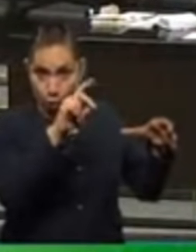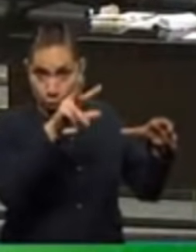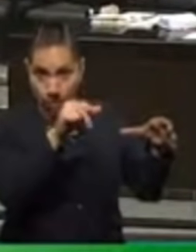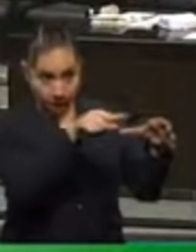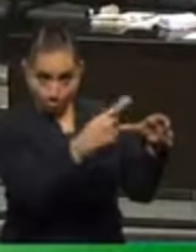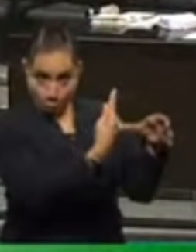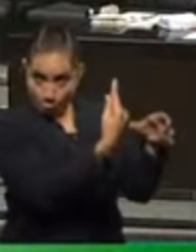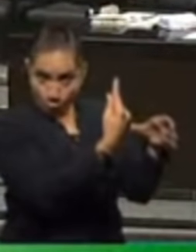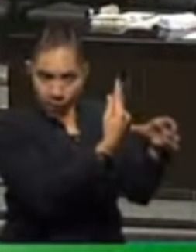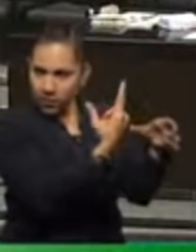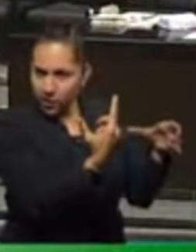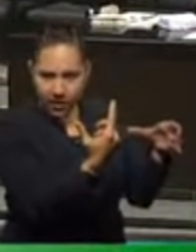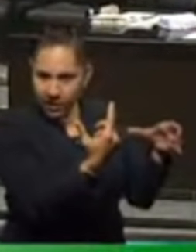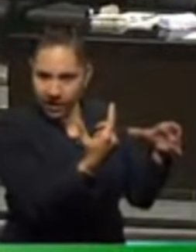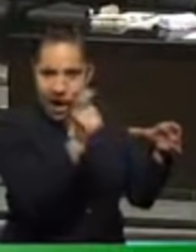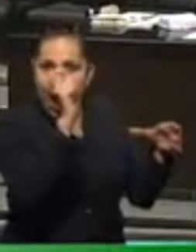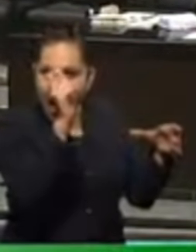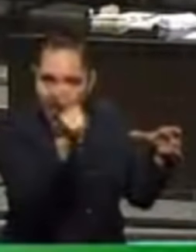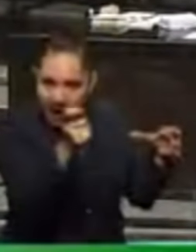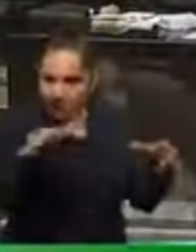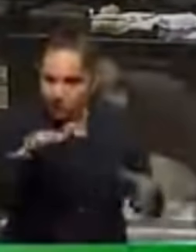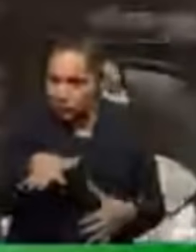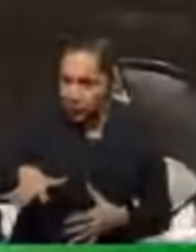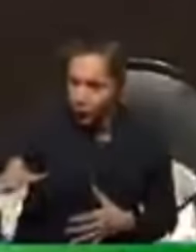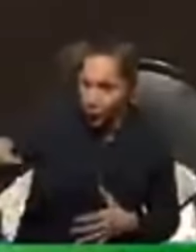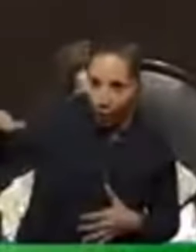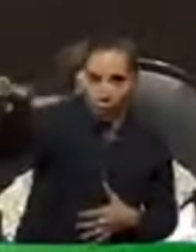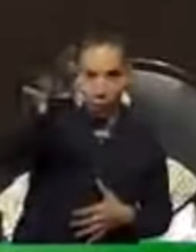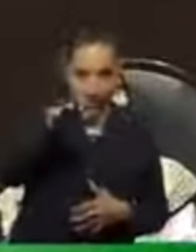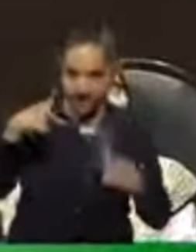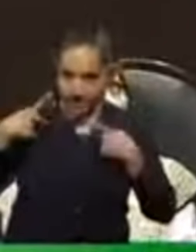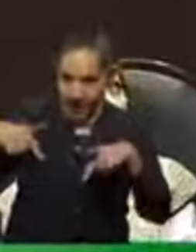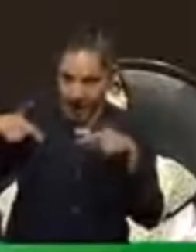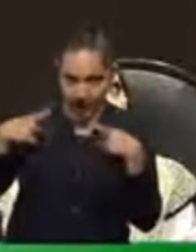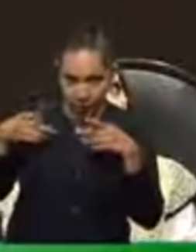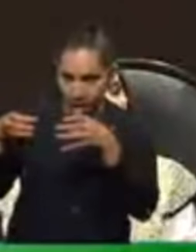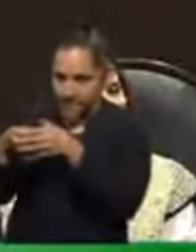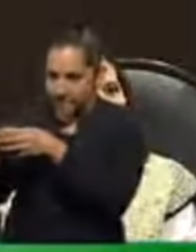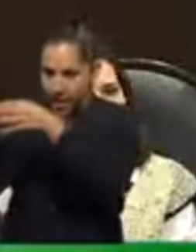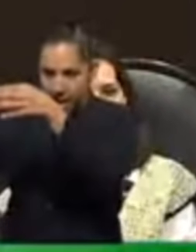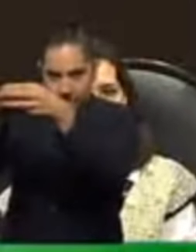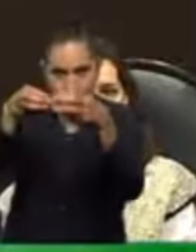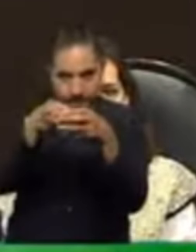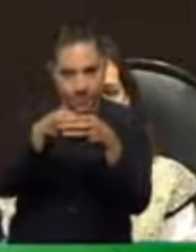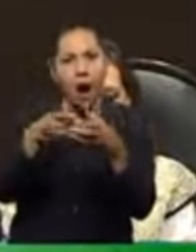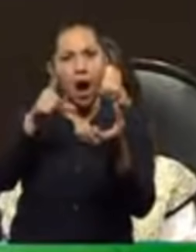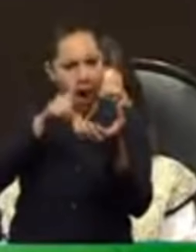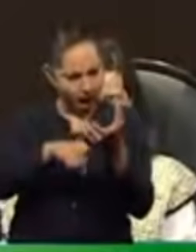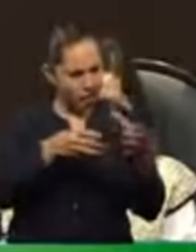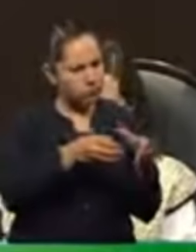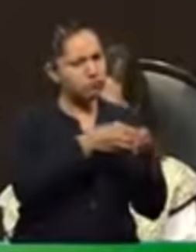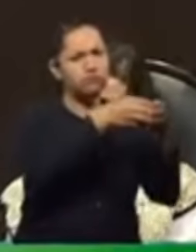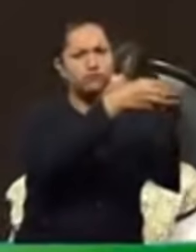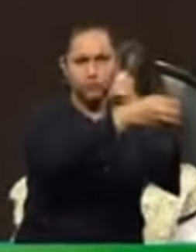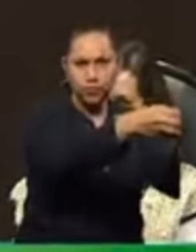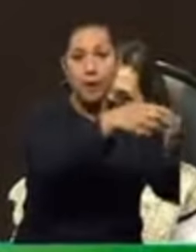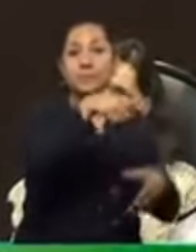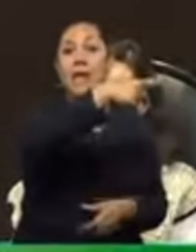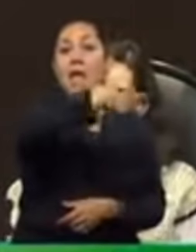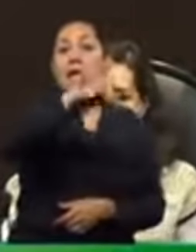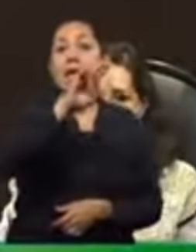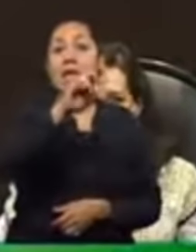un órgano autónomo que no es un poder por encima de los poderes de la República como ellos se creen.